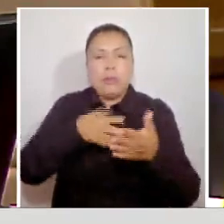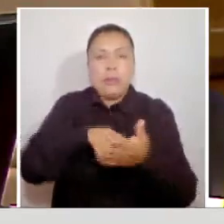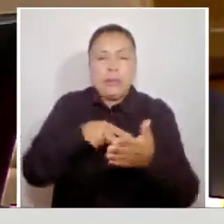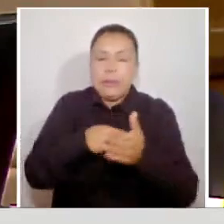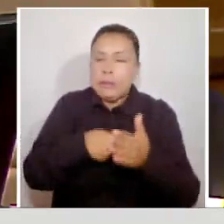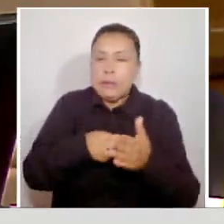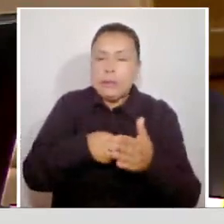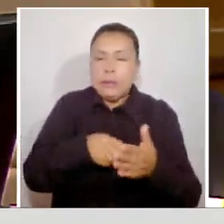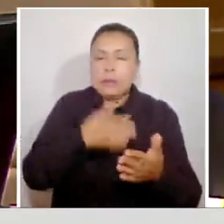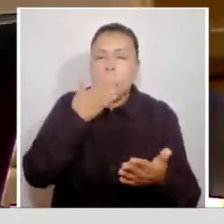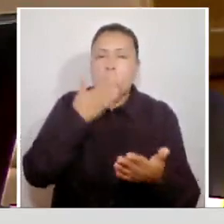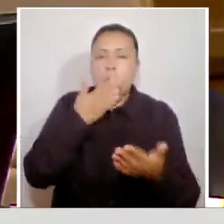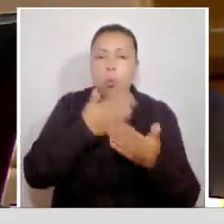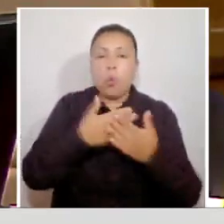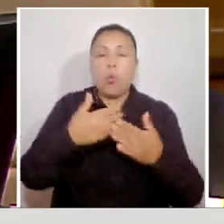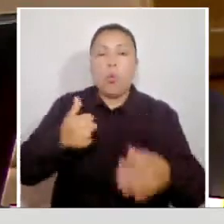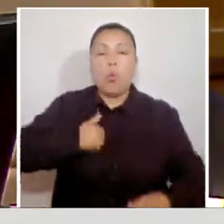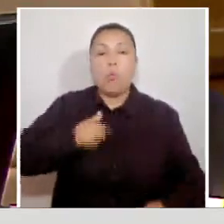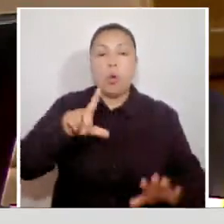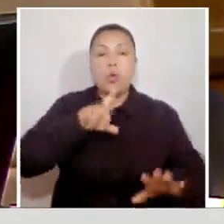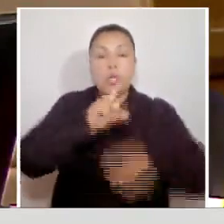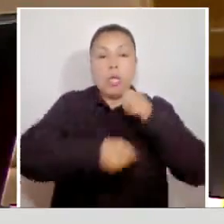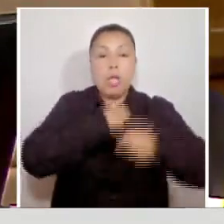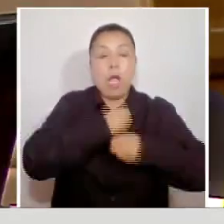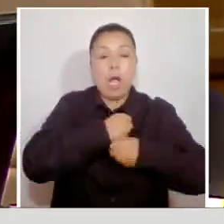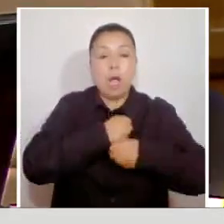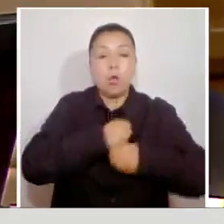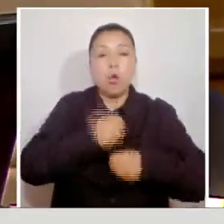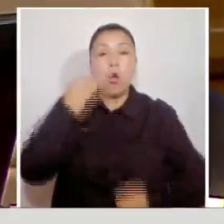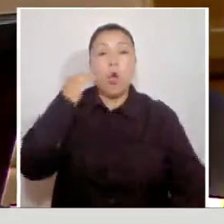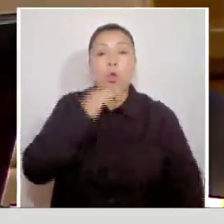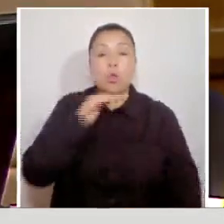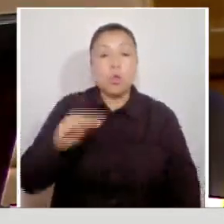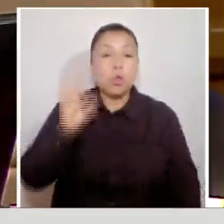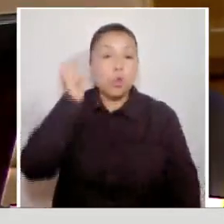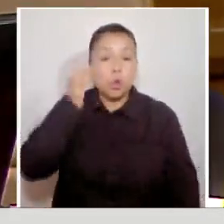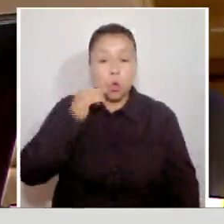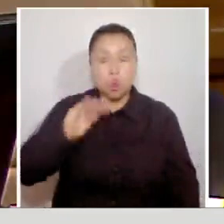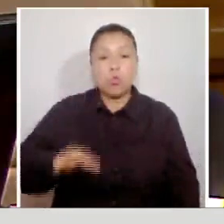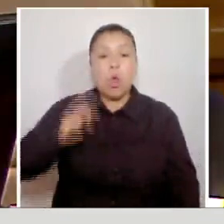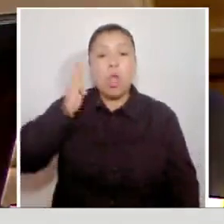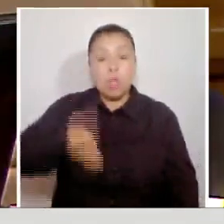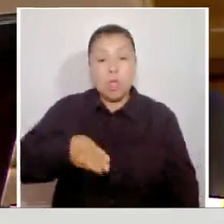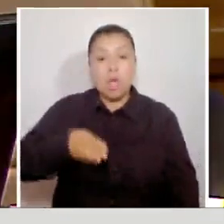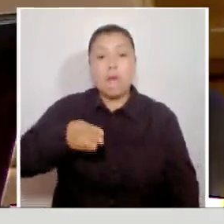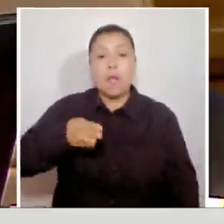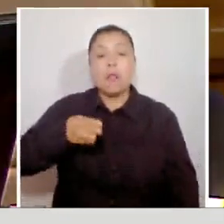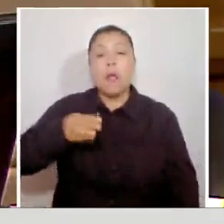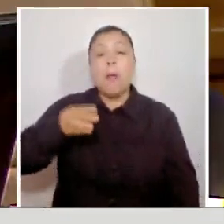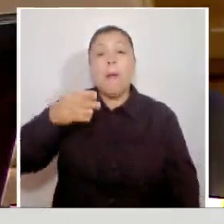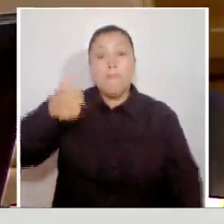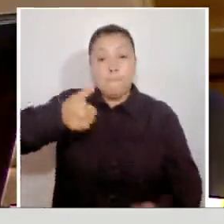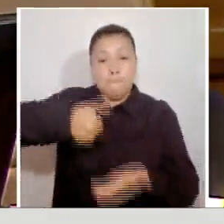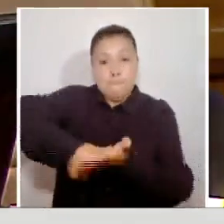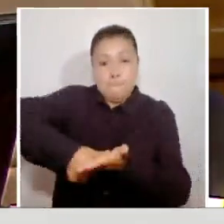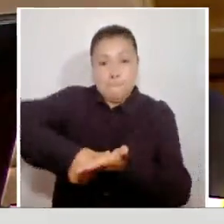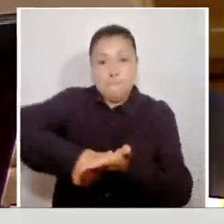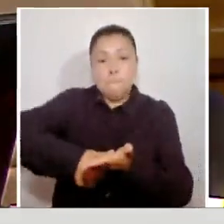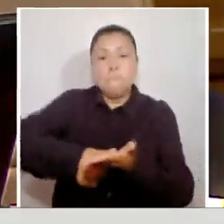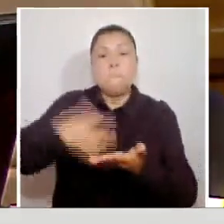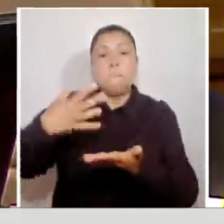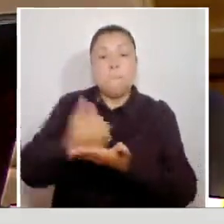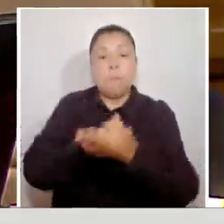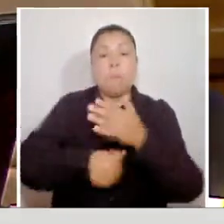que al cumplir los 7 años de edad son los propios niños o niñas las que deben inscribir sus huellas para adquirir bonos de atención